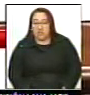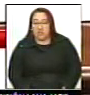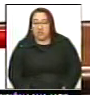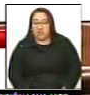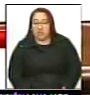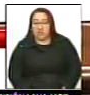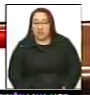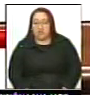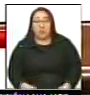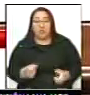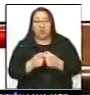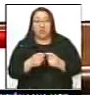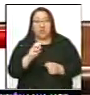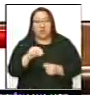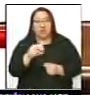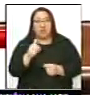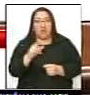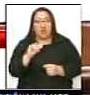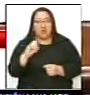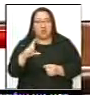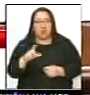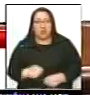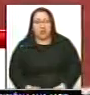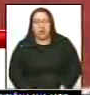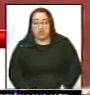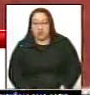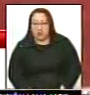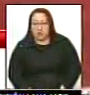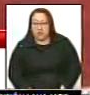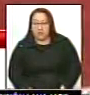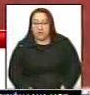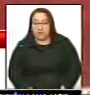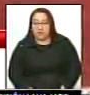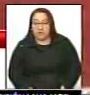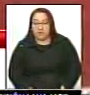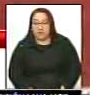Por alusión, congresista Marisol Espinosa, un minuto.